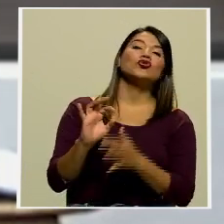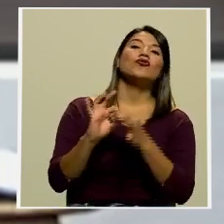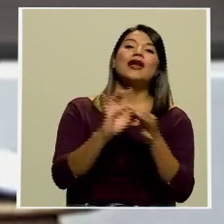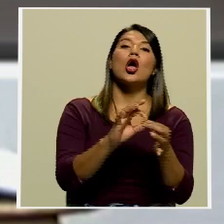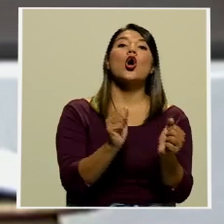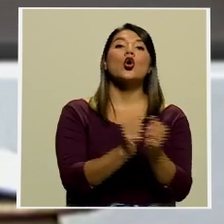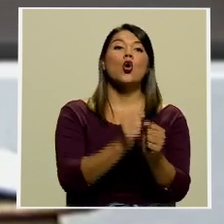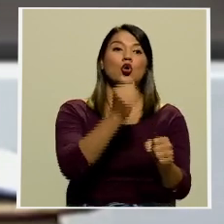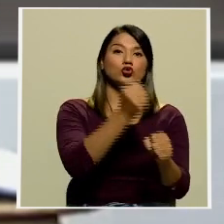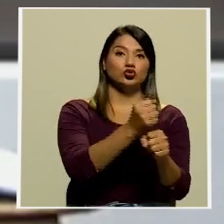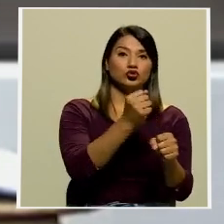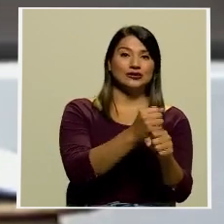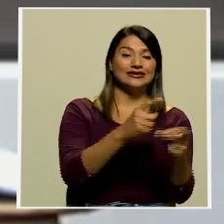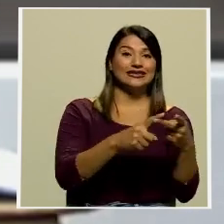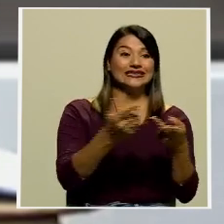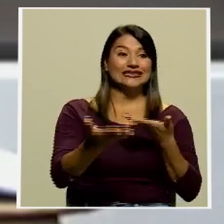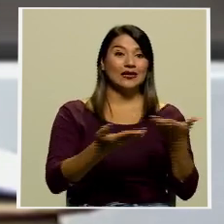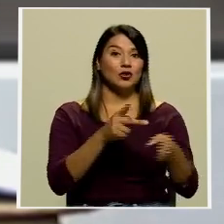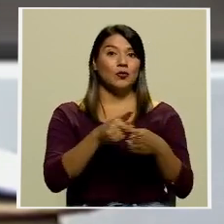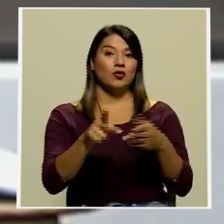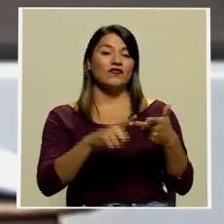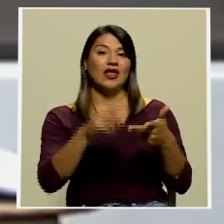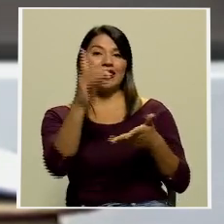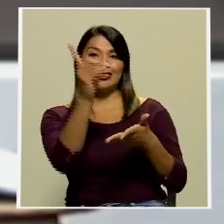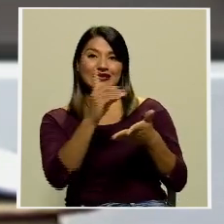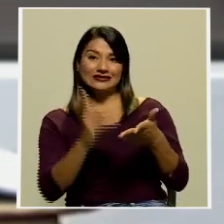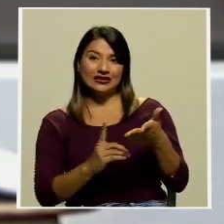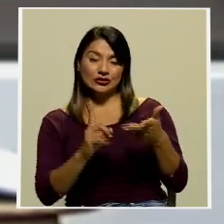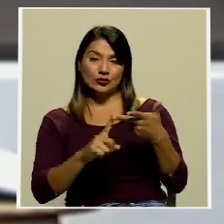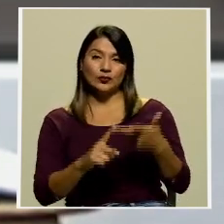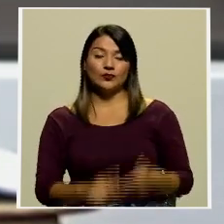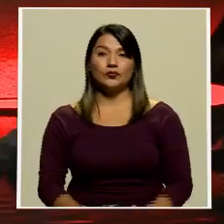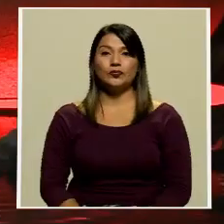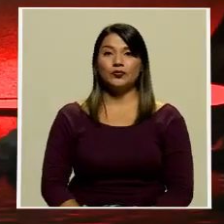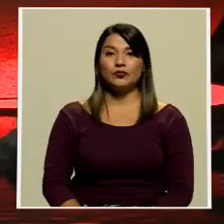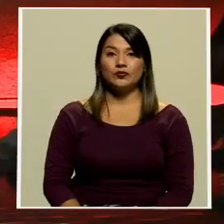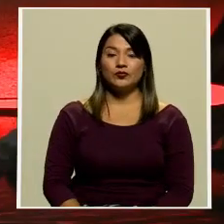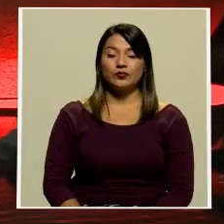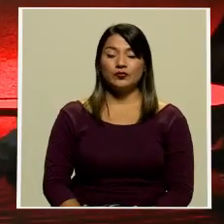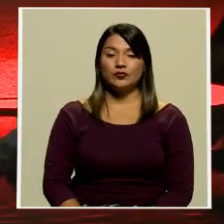servicios profesionales, diseños e inspección en tema de infraestructura.